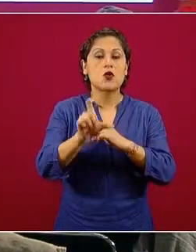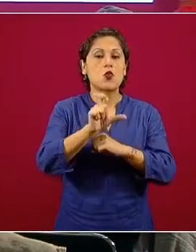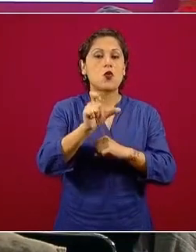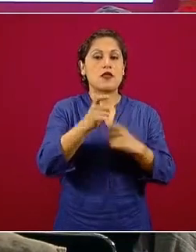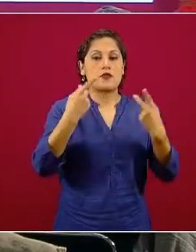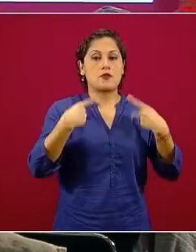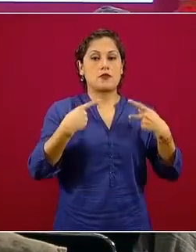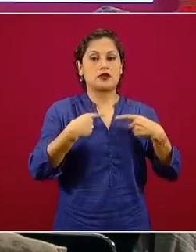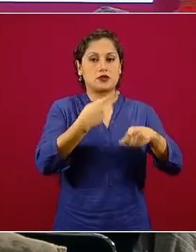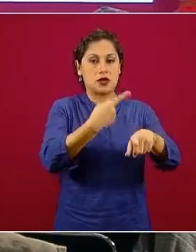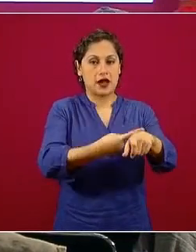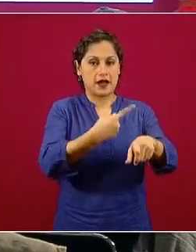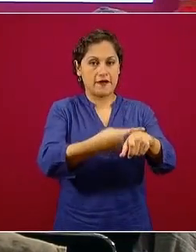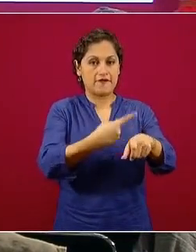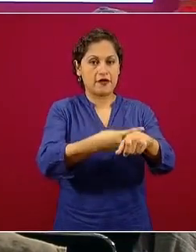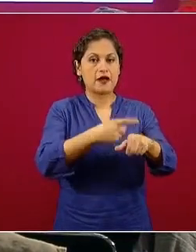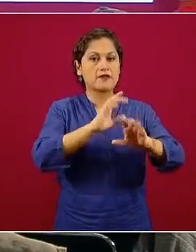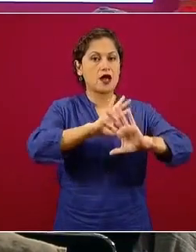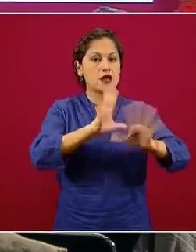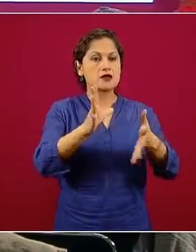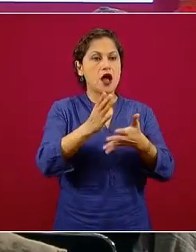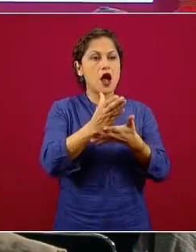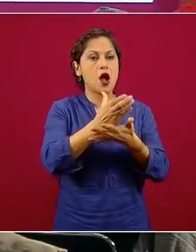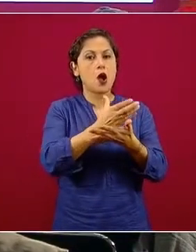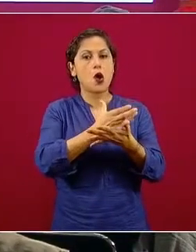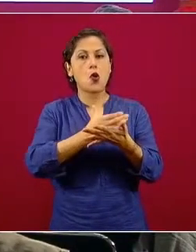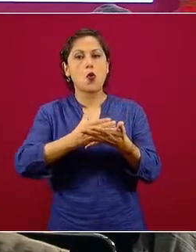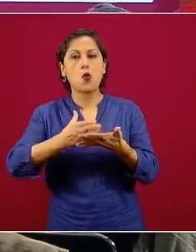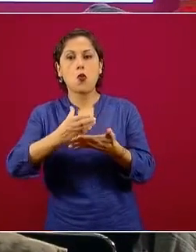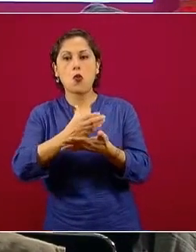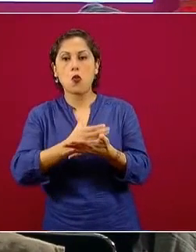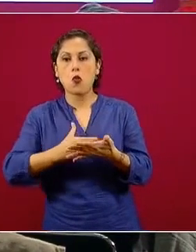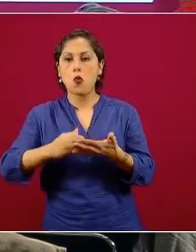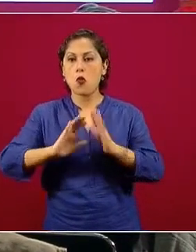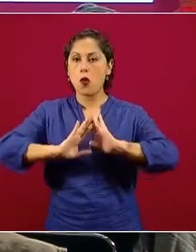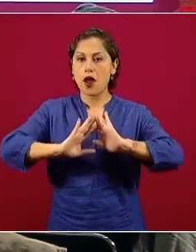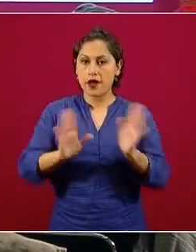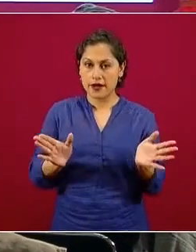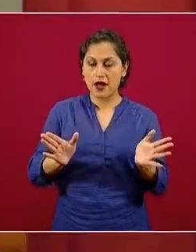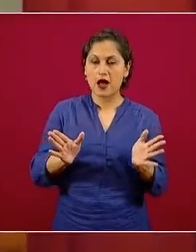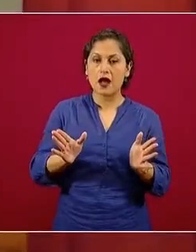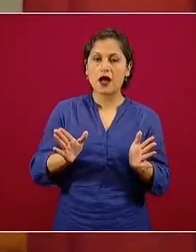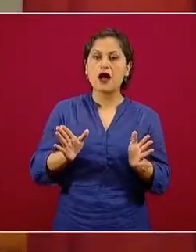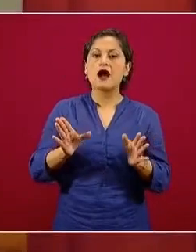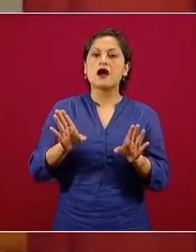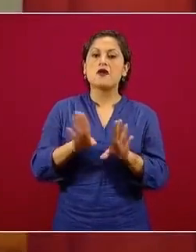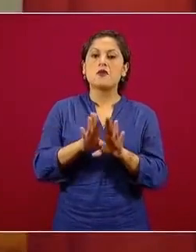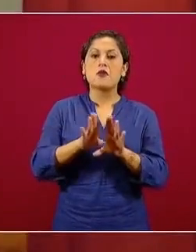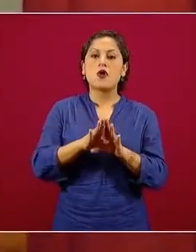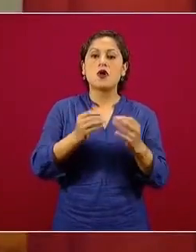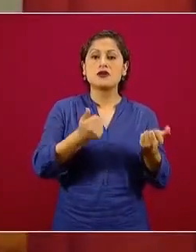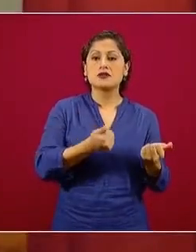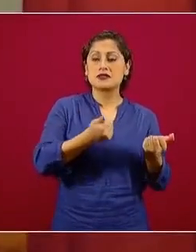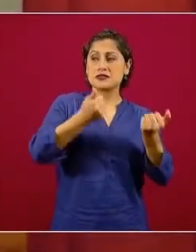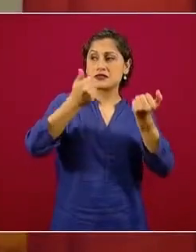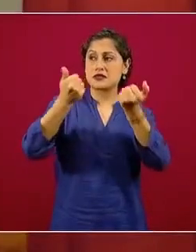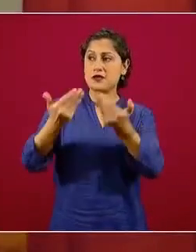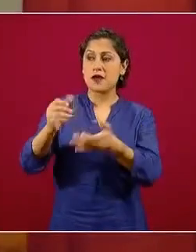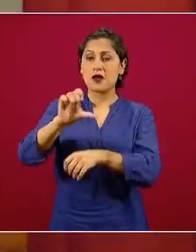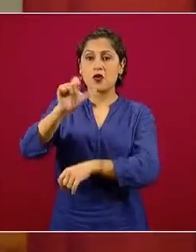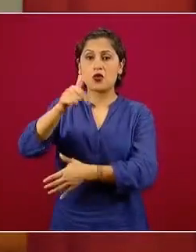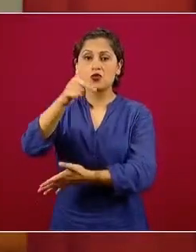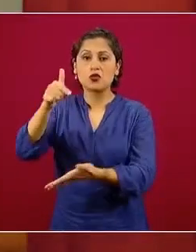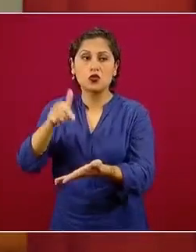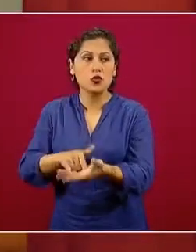cuando una paciente y está a punto de salir del hospital porque se recuperó muchas veces poderlo llevar a otro lugar ya